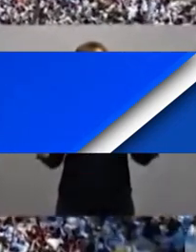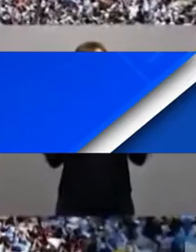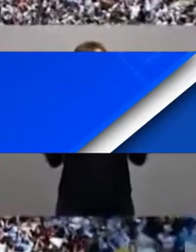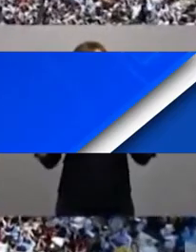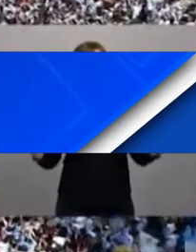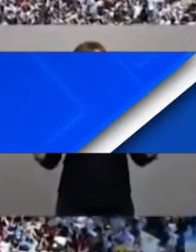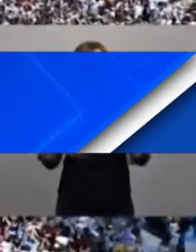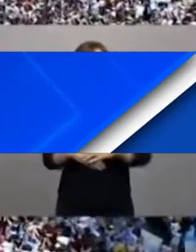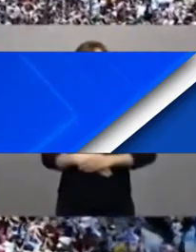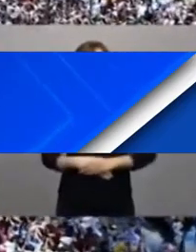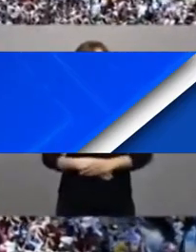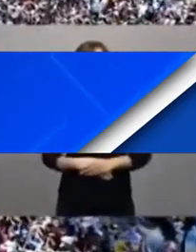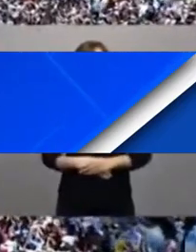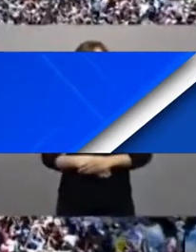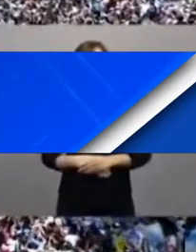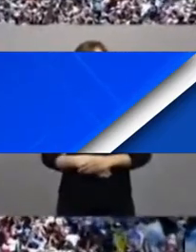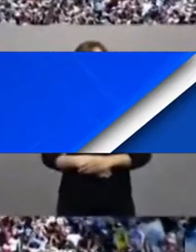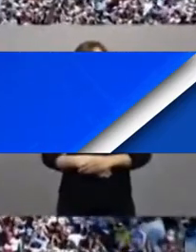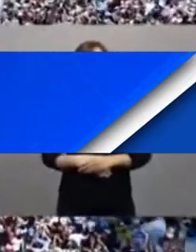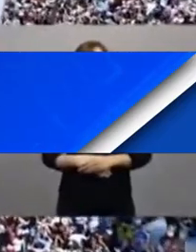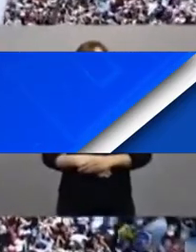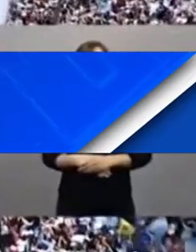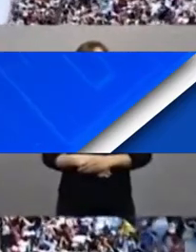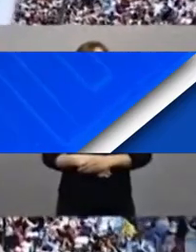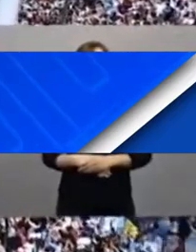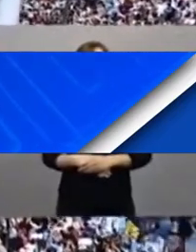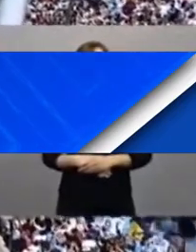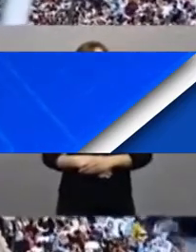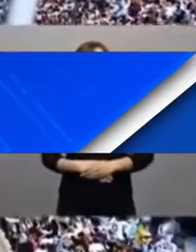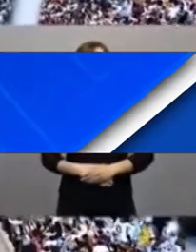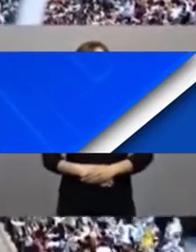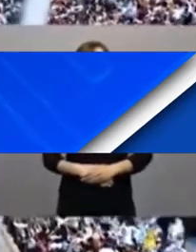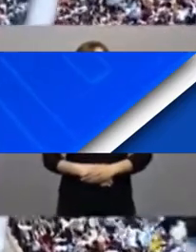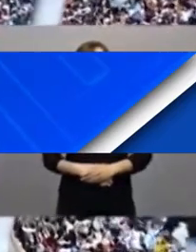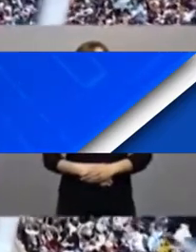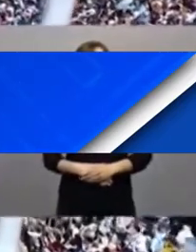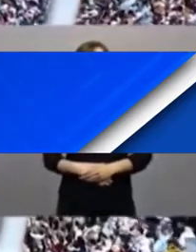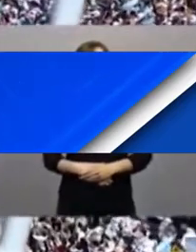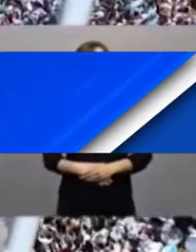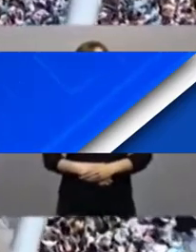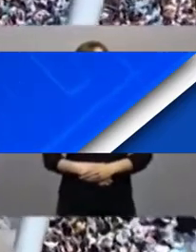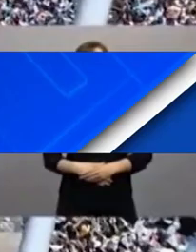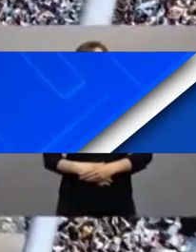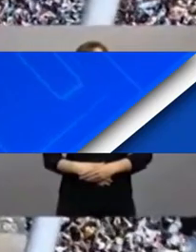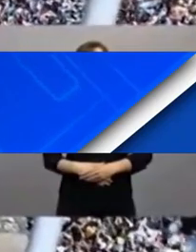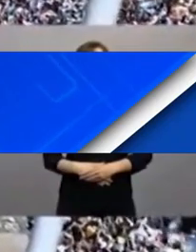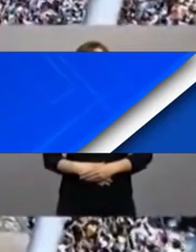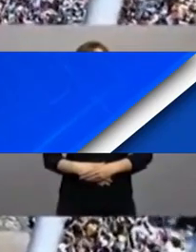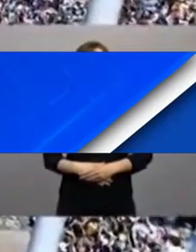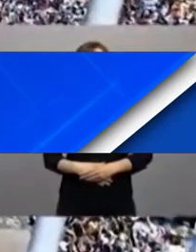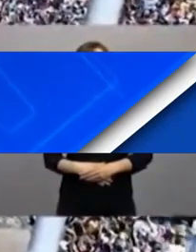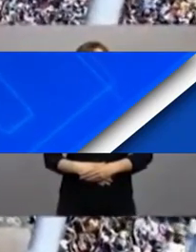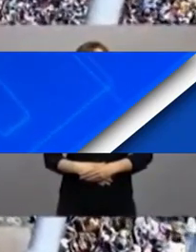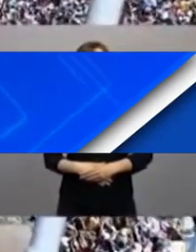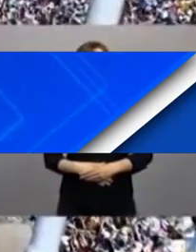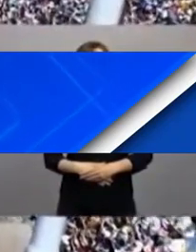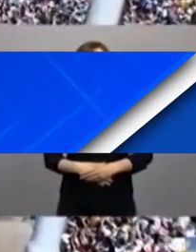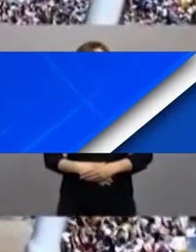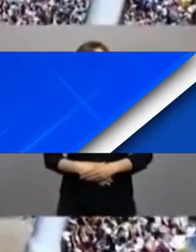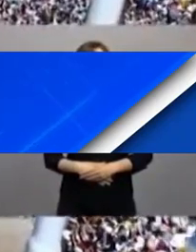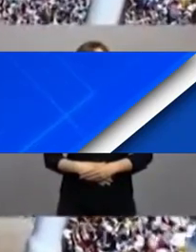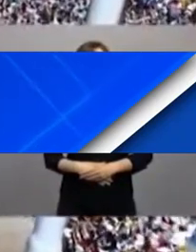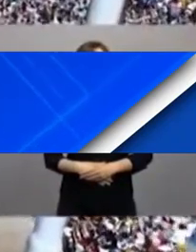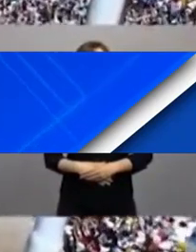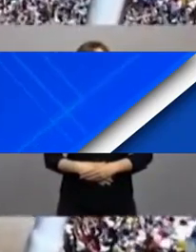Rosada, y luego se dirigió a pie y en vehículo al edificio